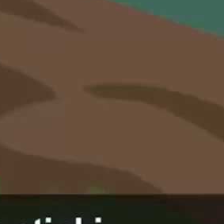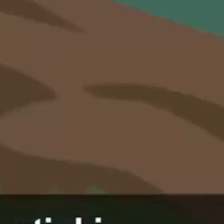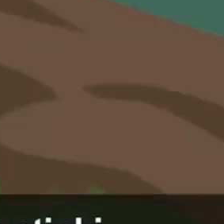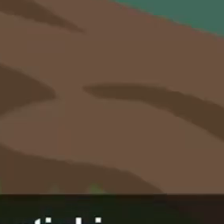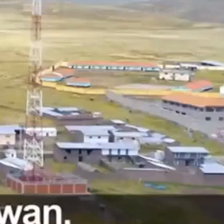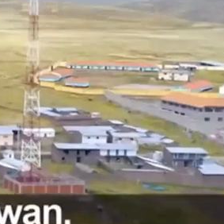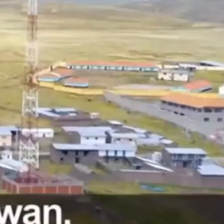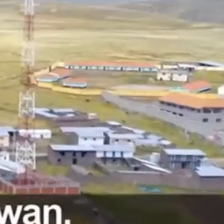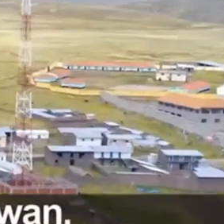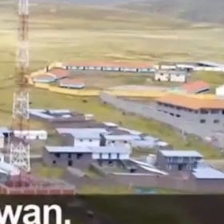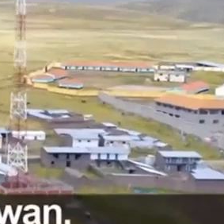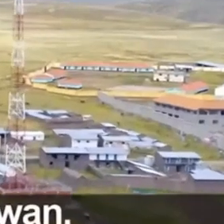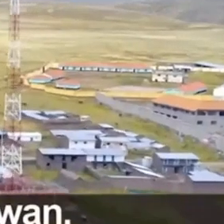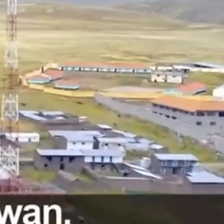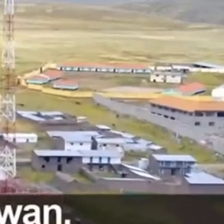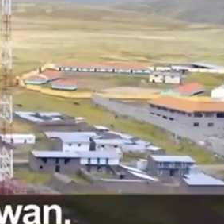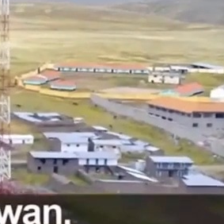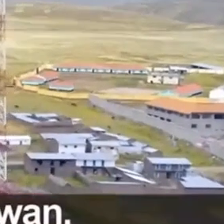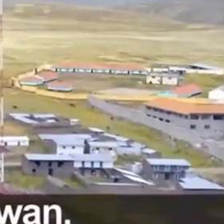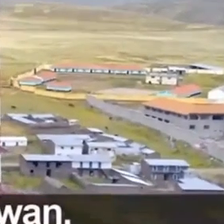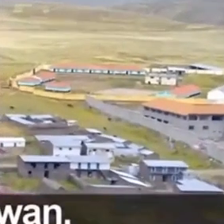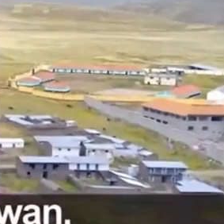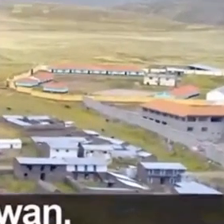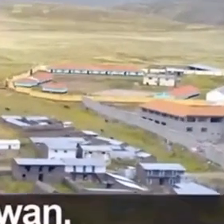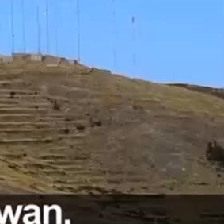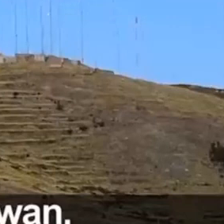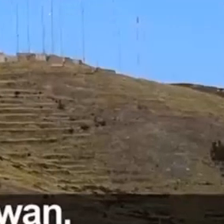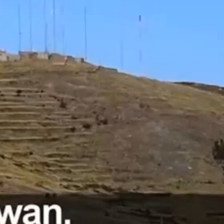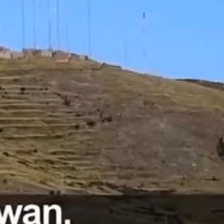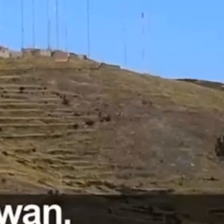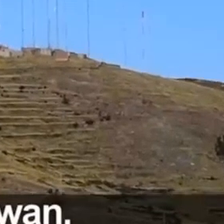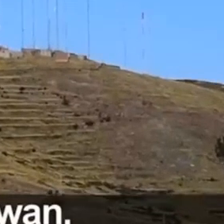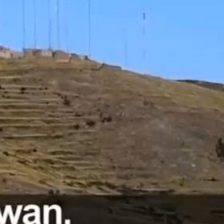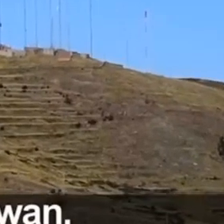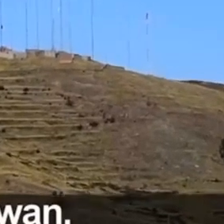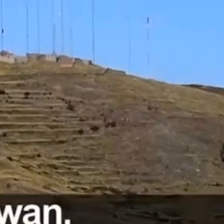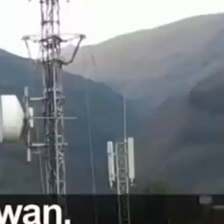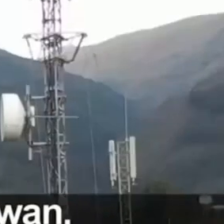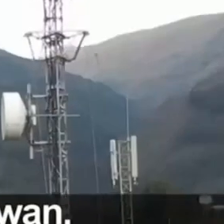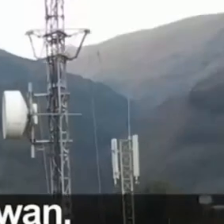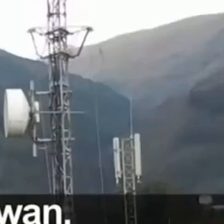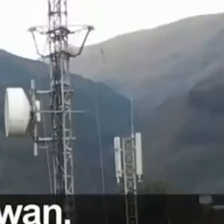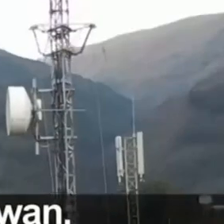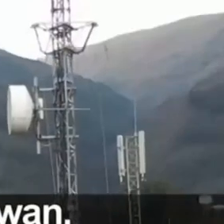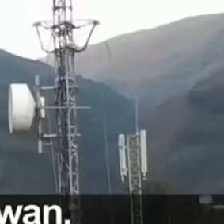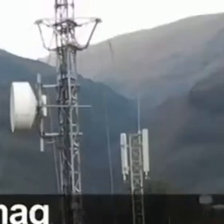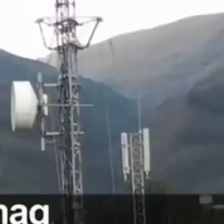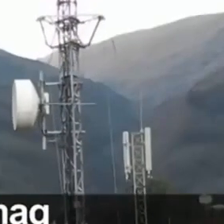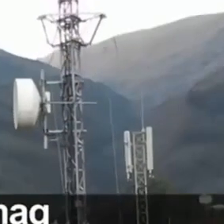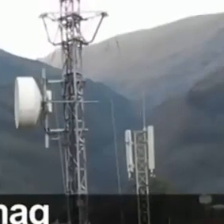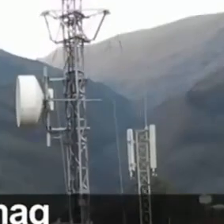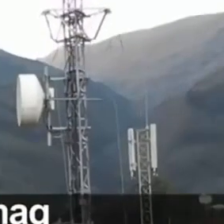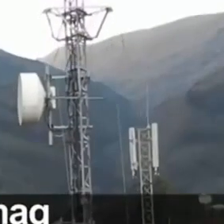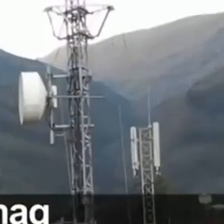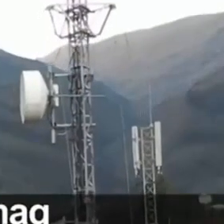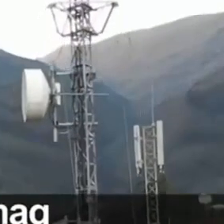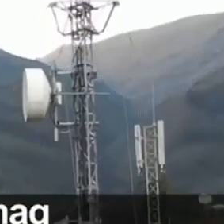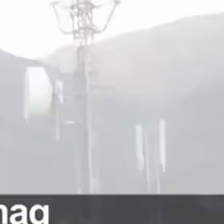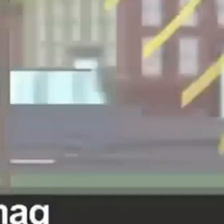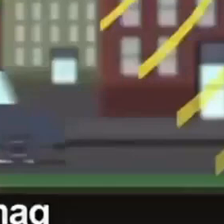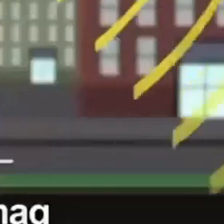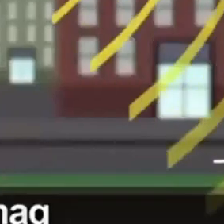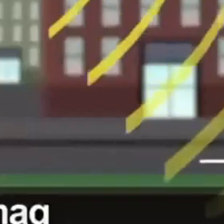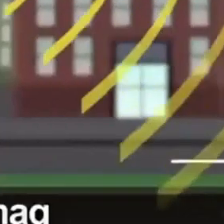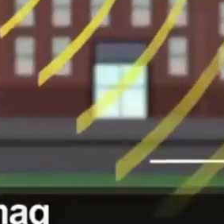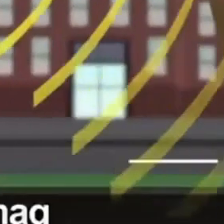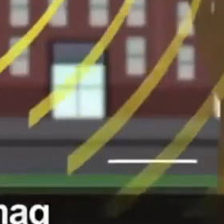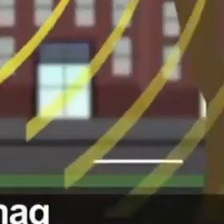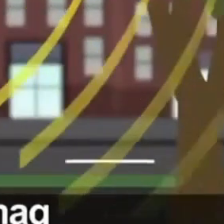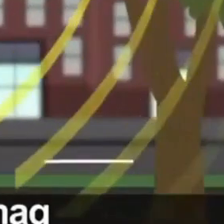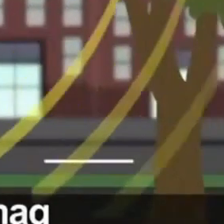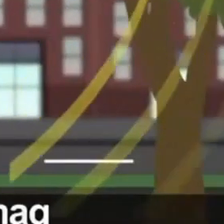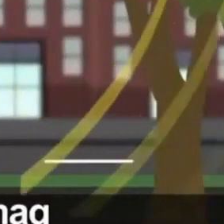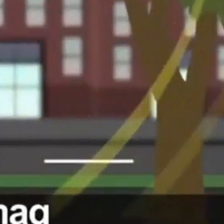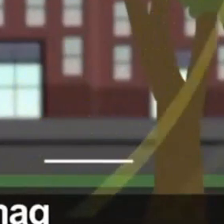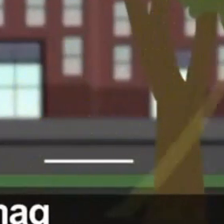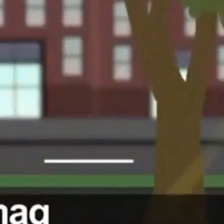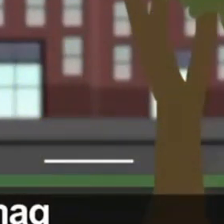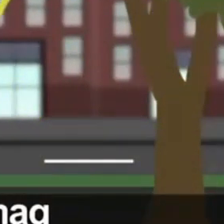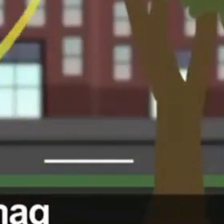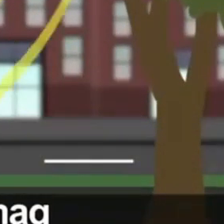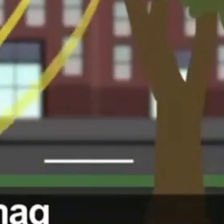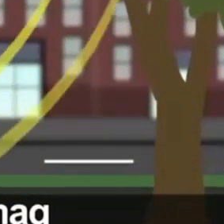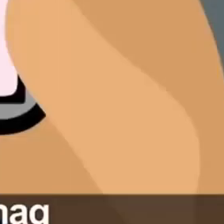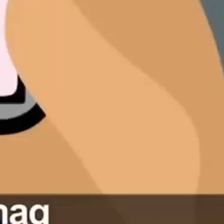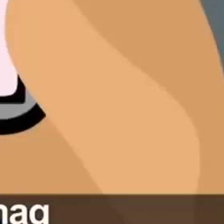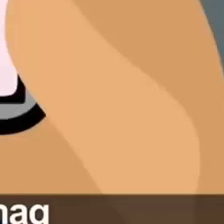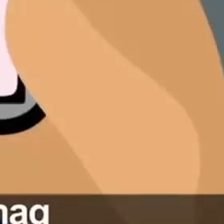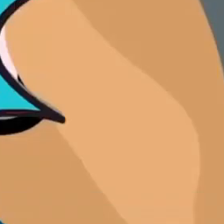atinki. Kay musuq antena nisqakunawan aswan ayllukuna allin kawsayta hinallataq sumaq